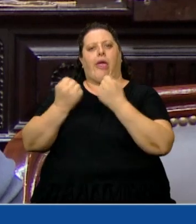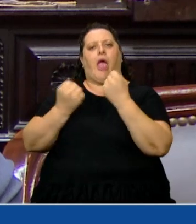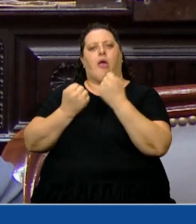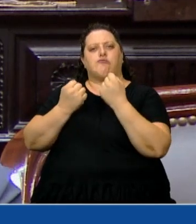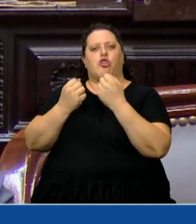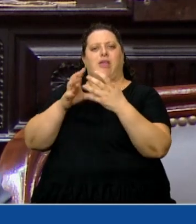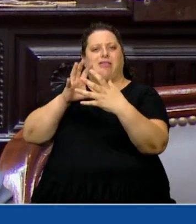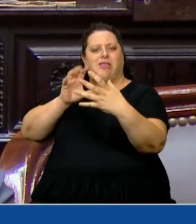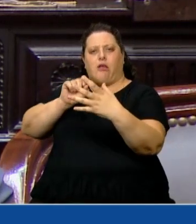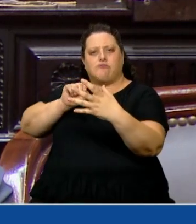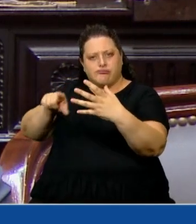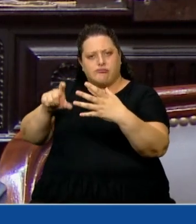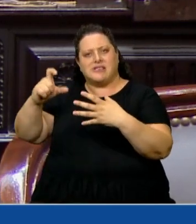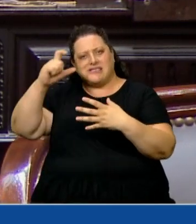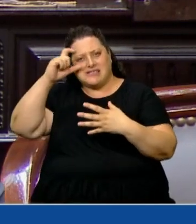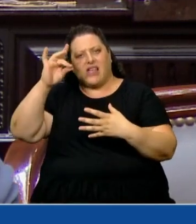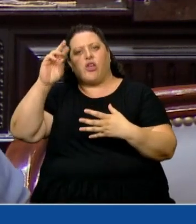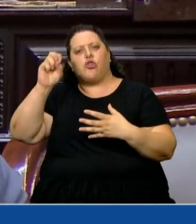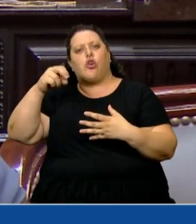Después llegó el